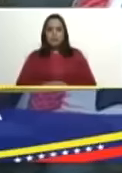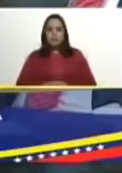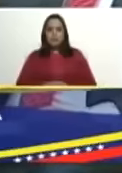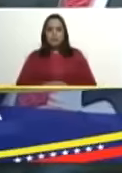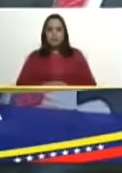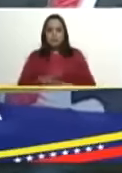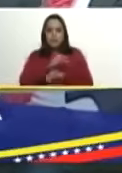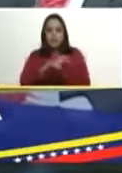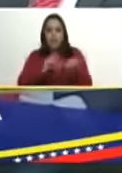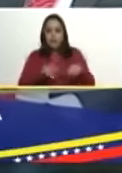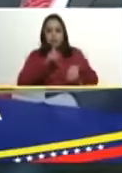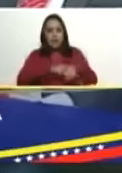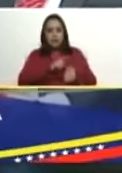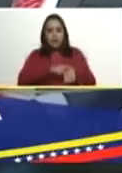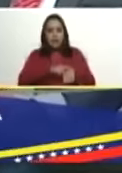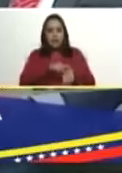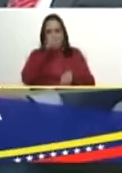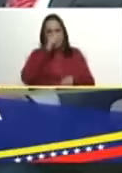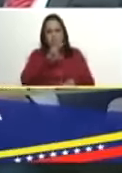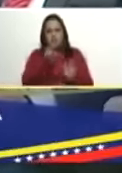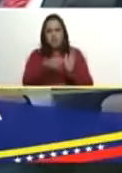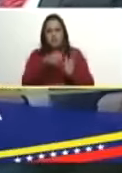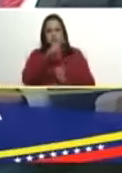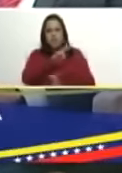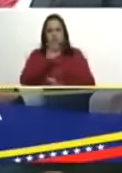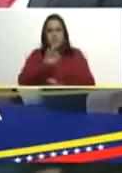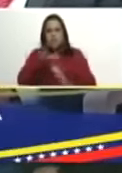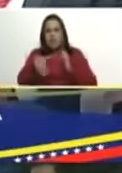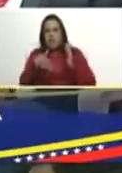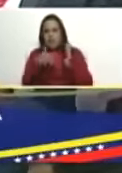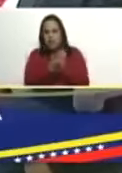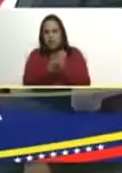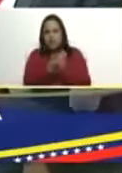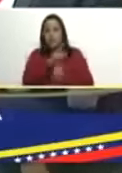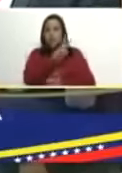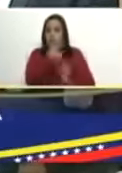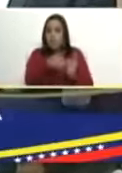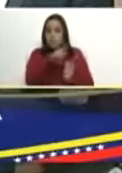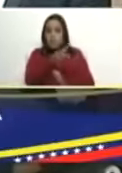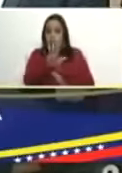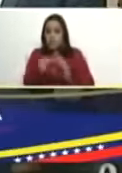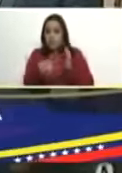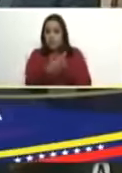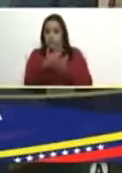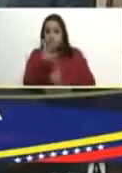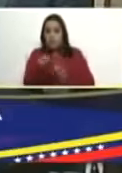Final de este periodo 2023, 2015-2023.